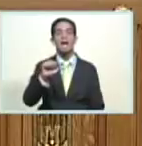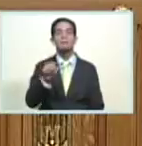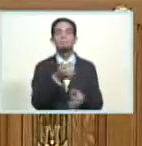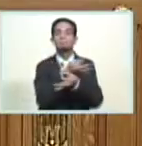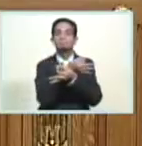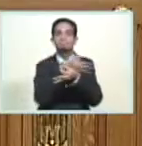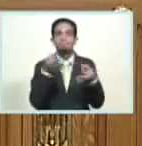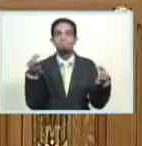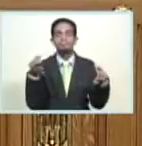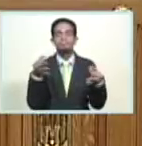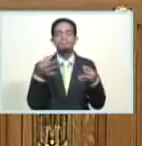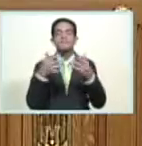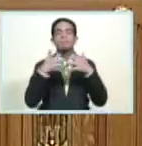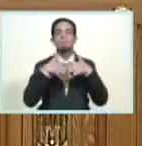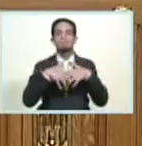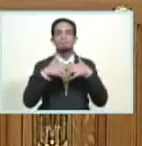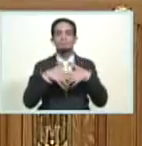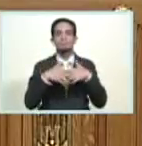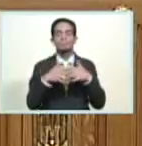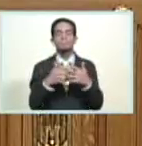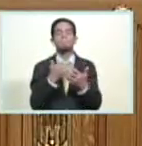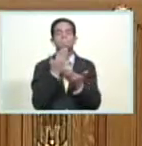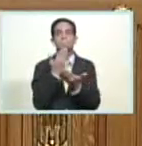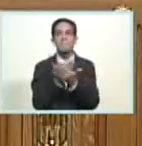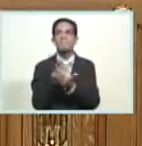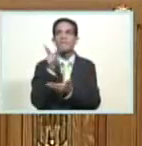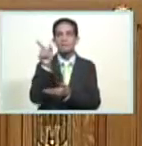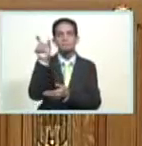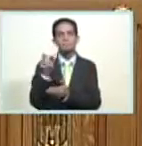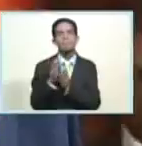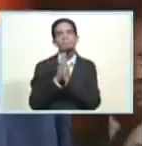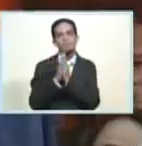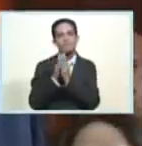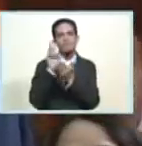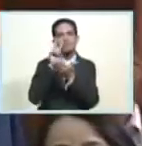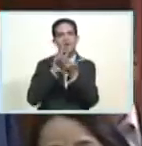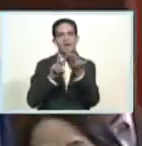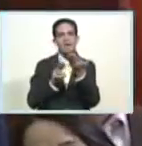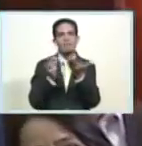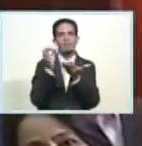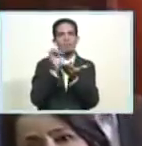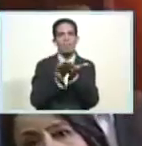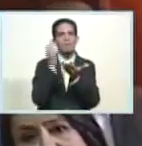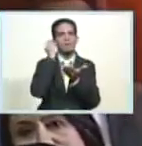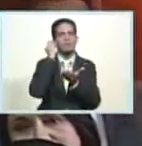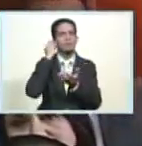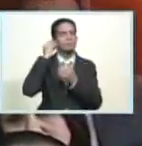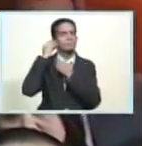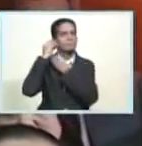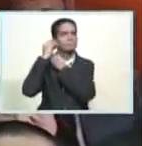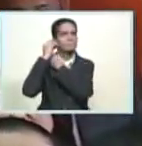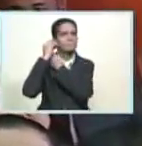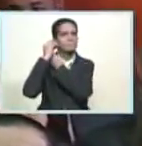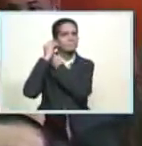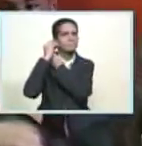productiva. Léete el documento del PPT, Manuel Quevedo. Está lleno de conceptos generadores de